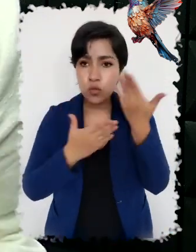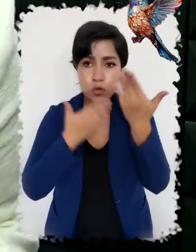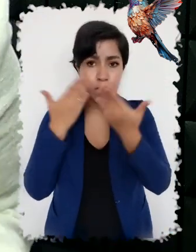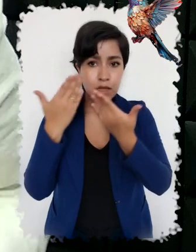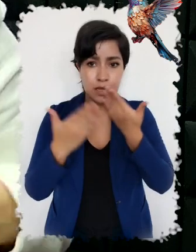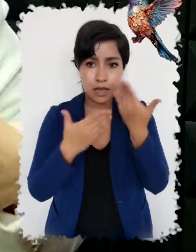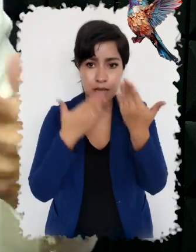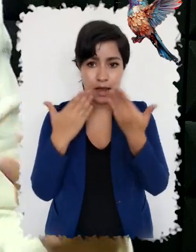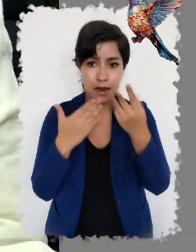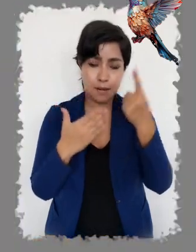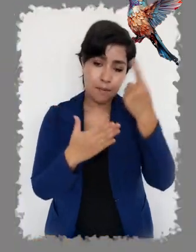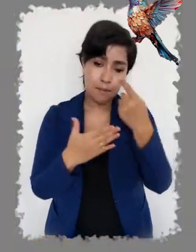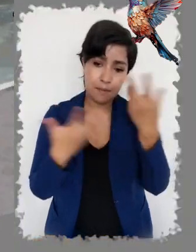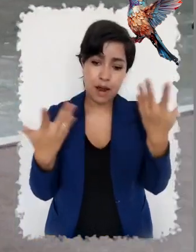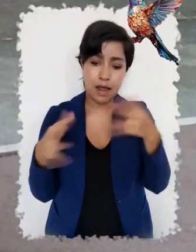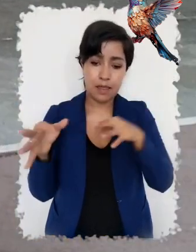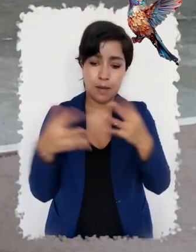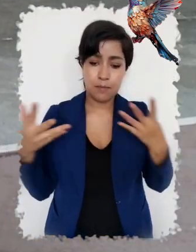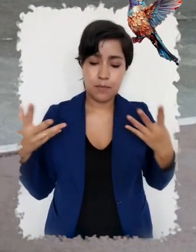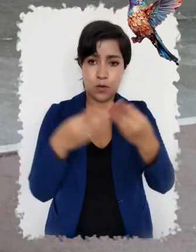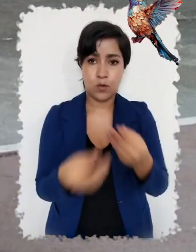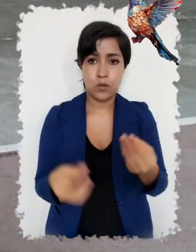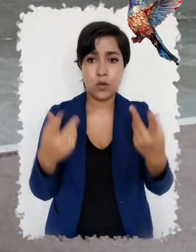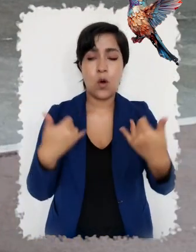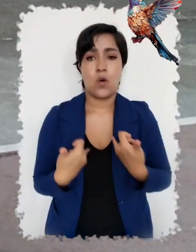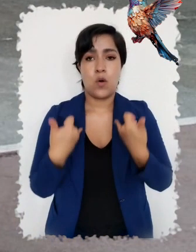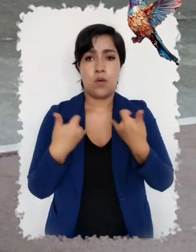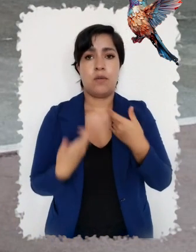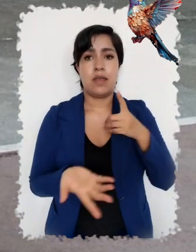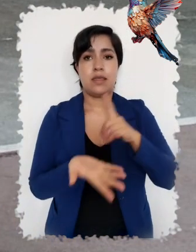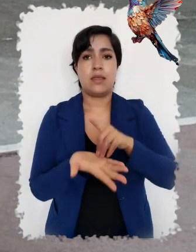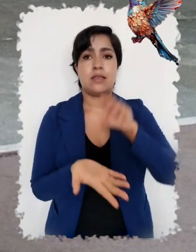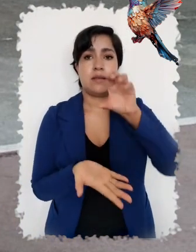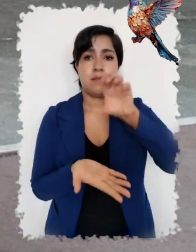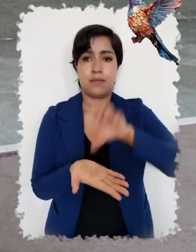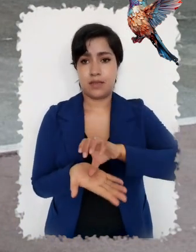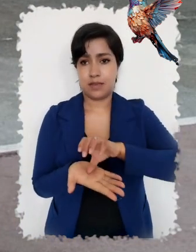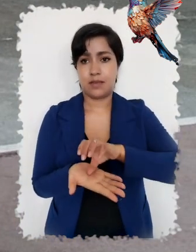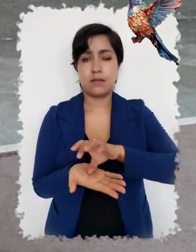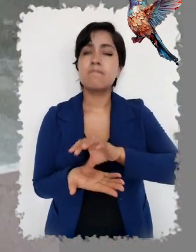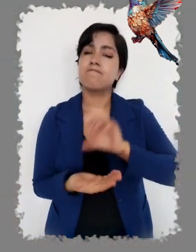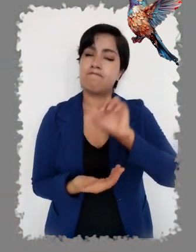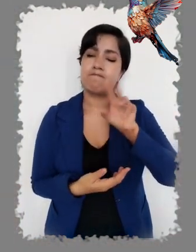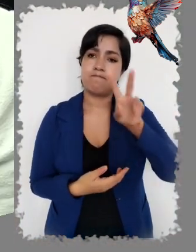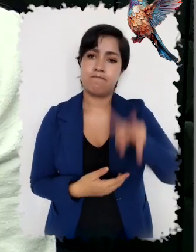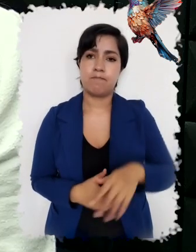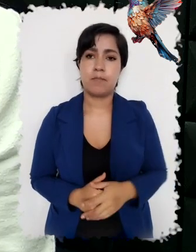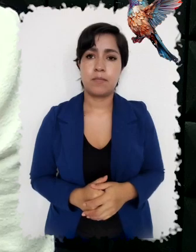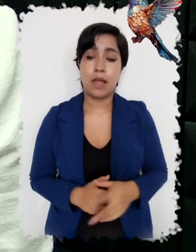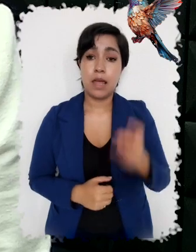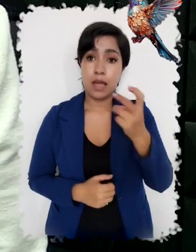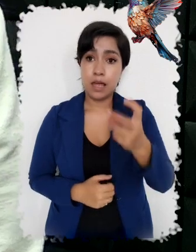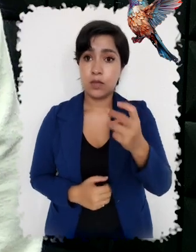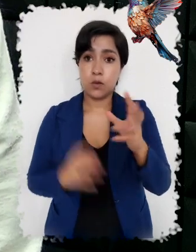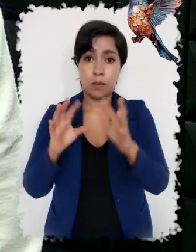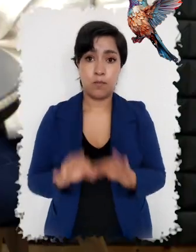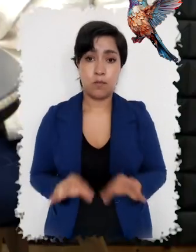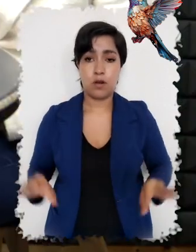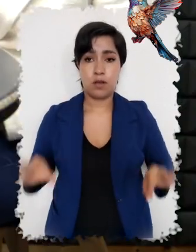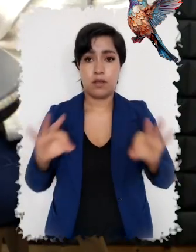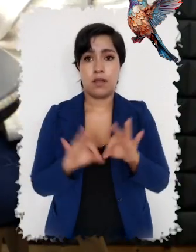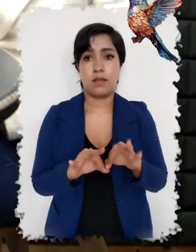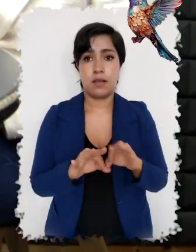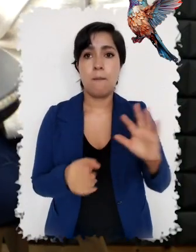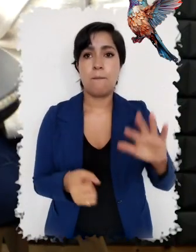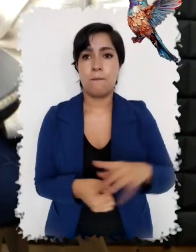preparó para trabajar con jóvenes con con discapacidad claro fíjate que eso es muy